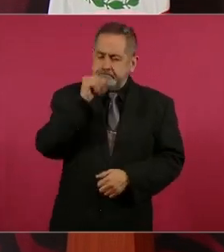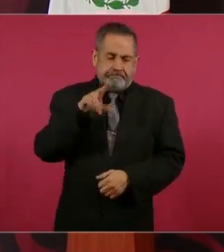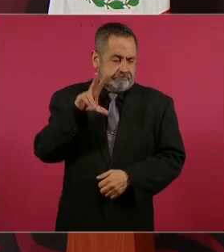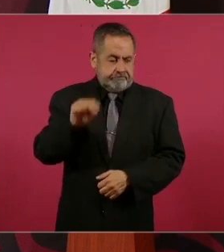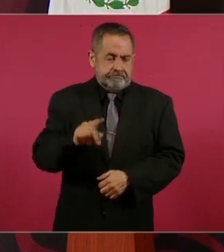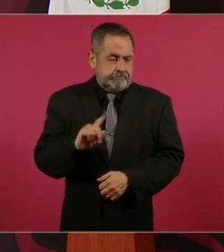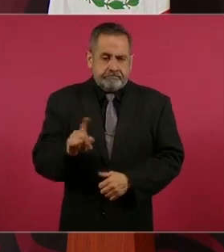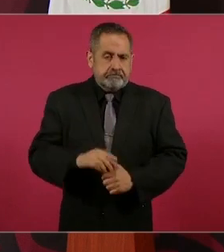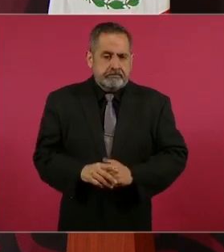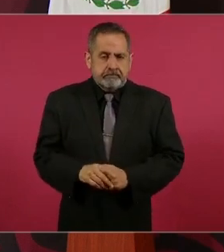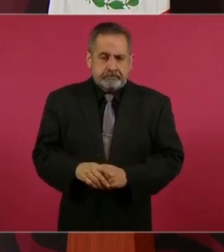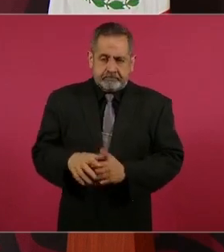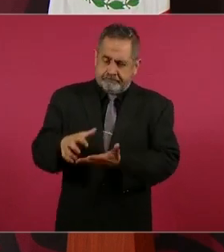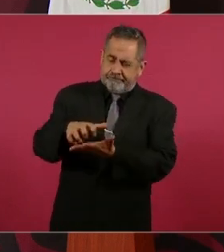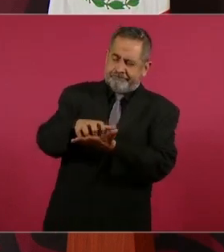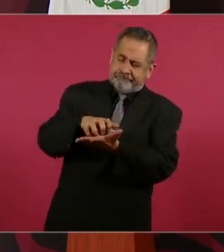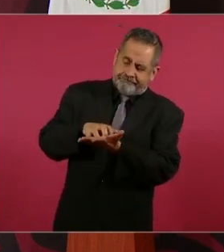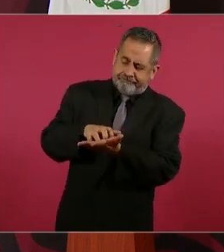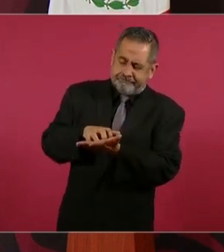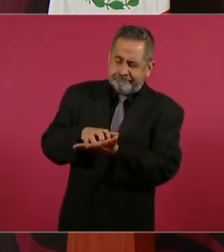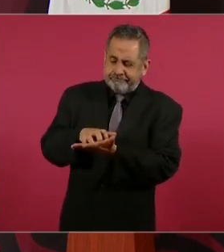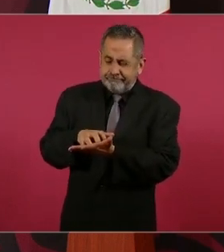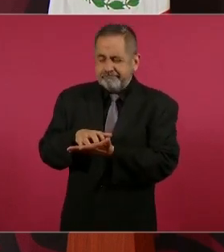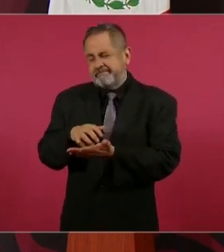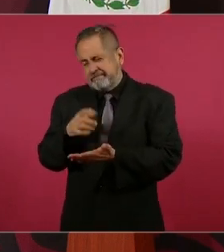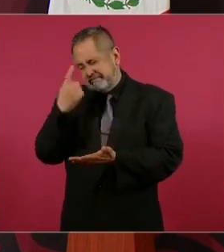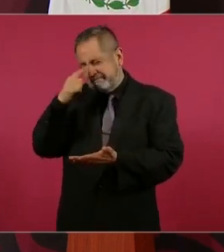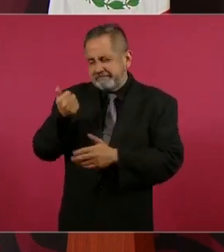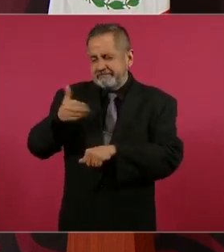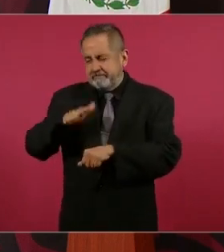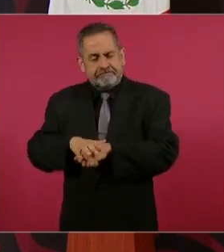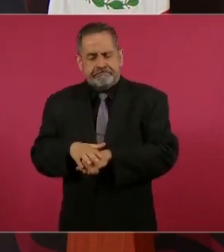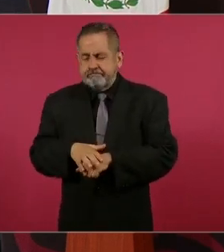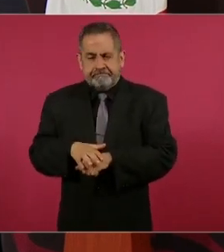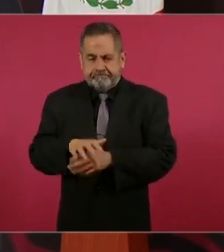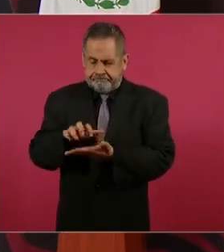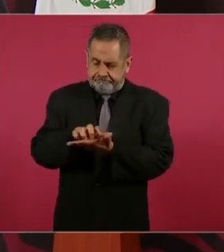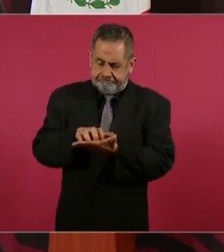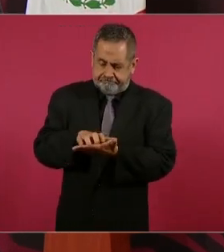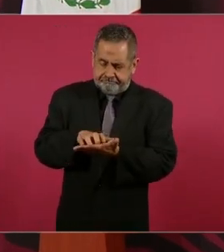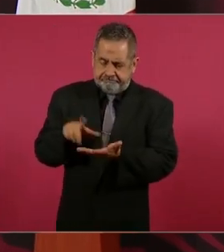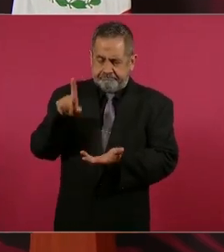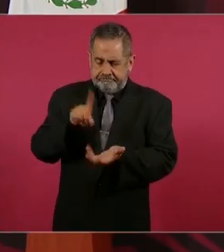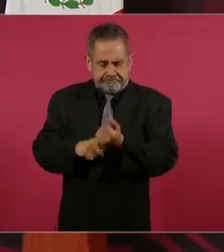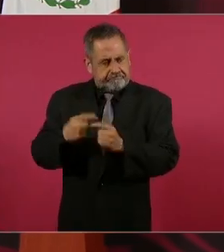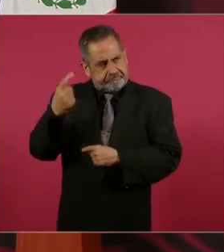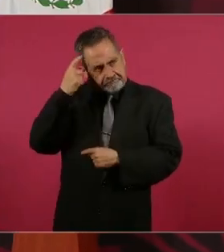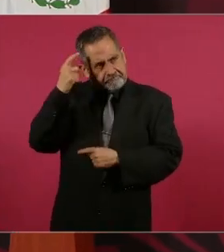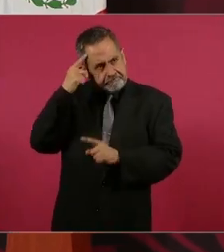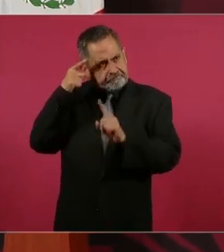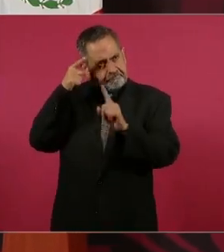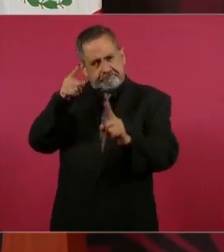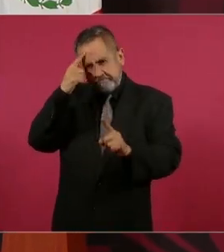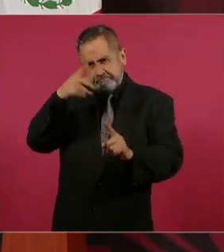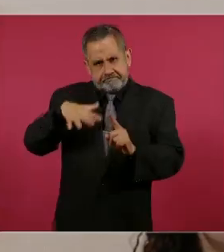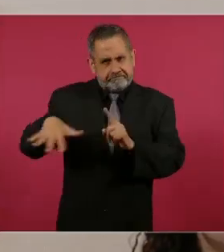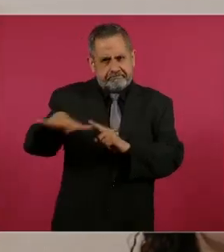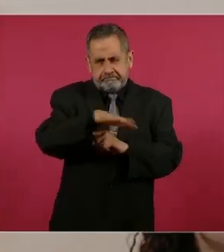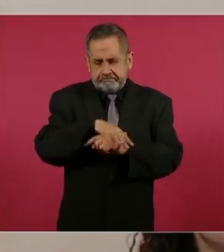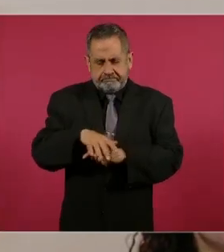Y la austeridad no es un asunto administrativo, es un asunto de principios.